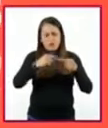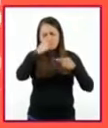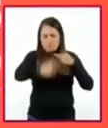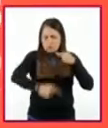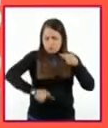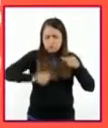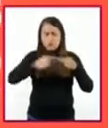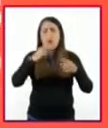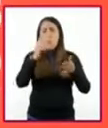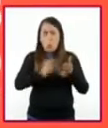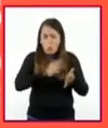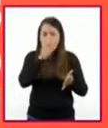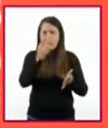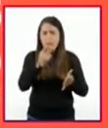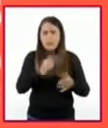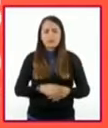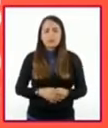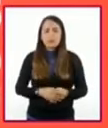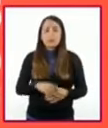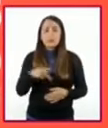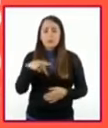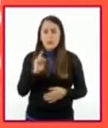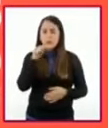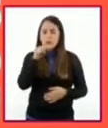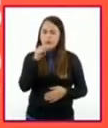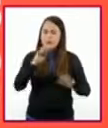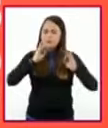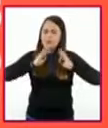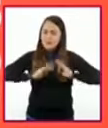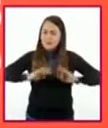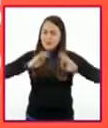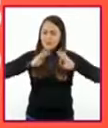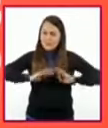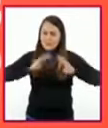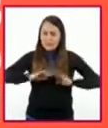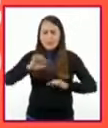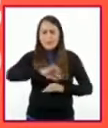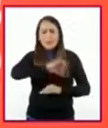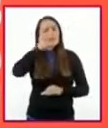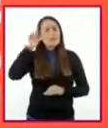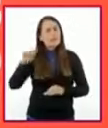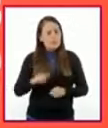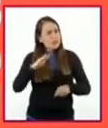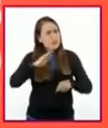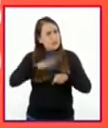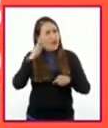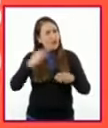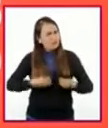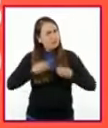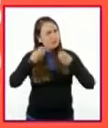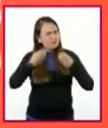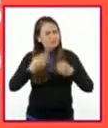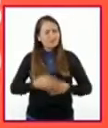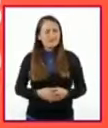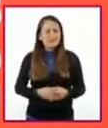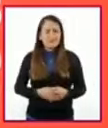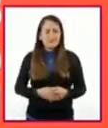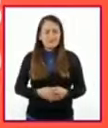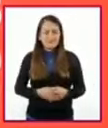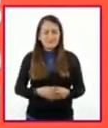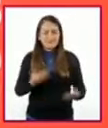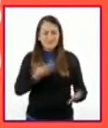Sin embargo, puedes estar tranquilo, pues después vendrá más vida. Ahora